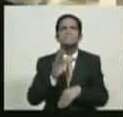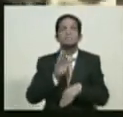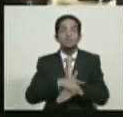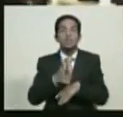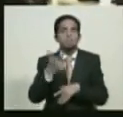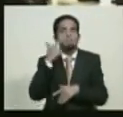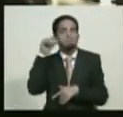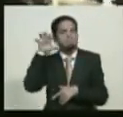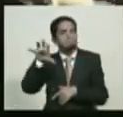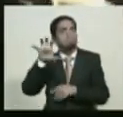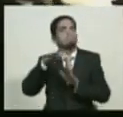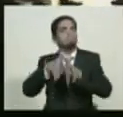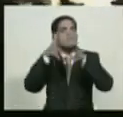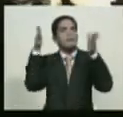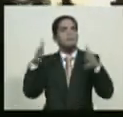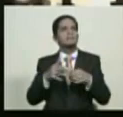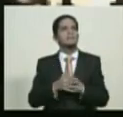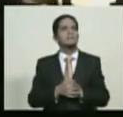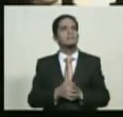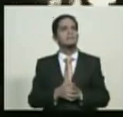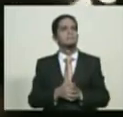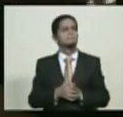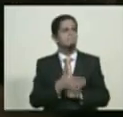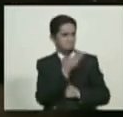gran país. ¿Está mejor Perú que Venezuela?